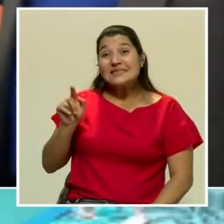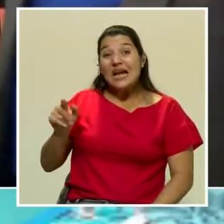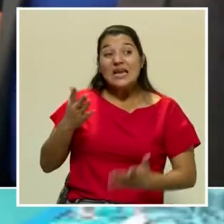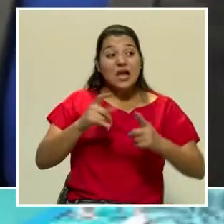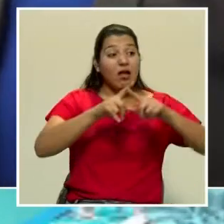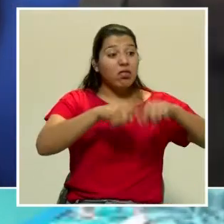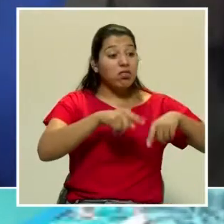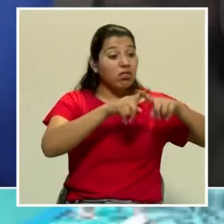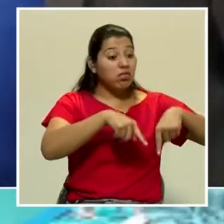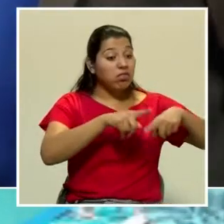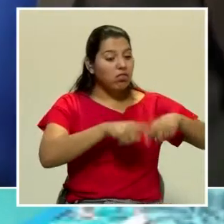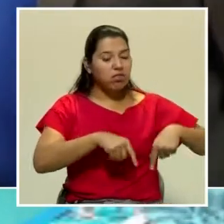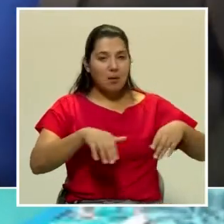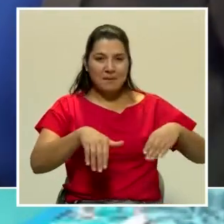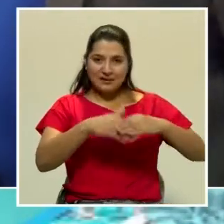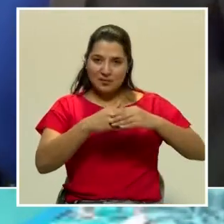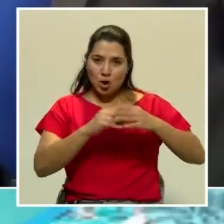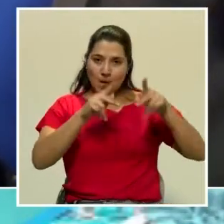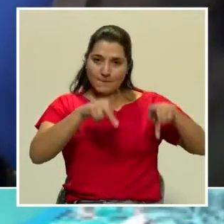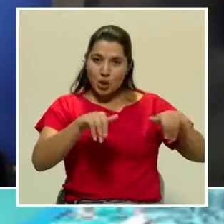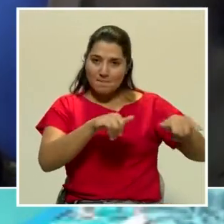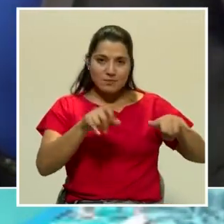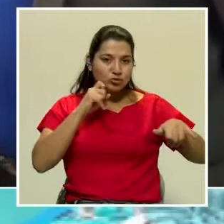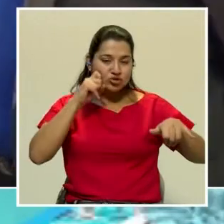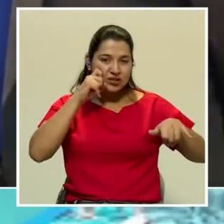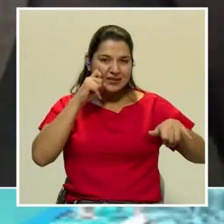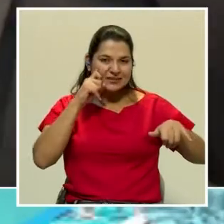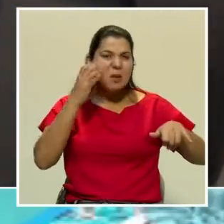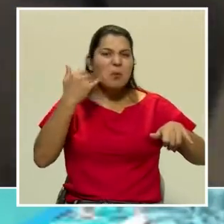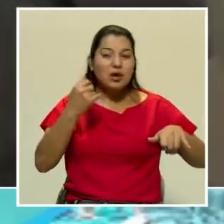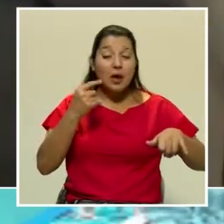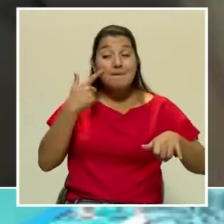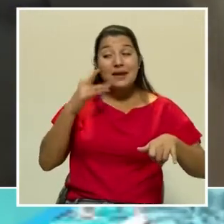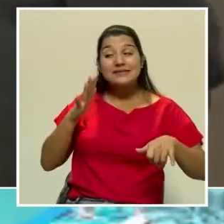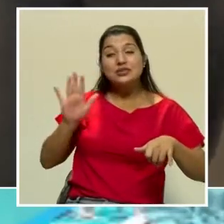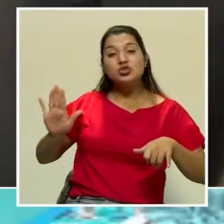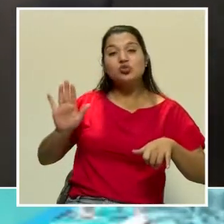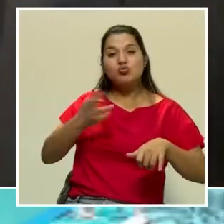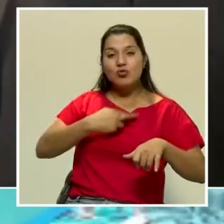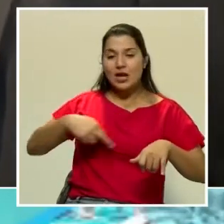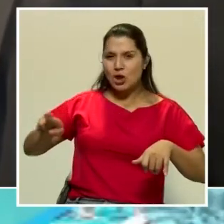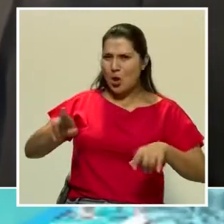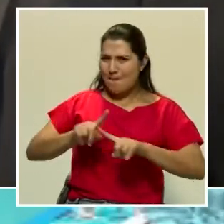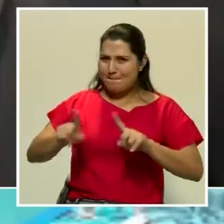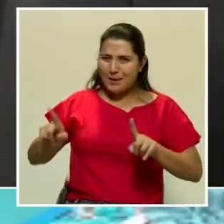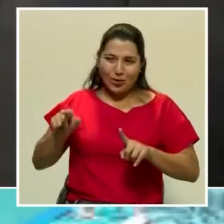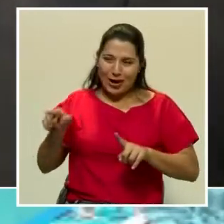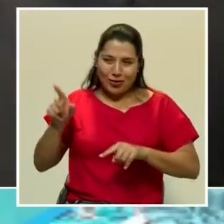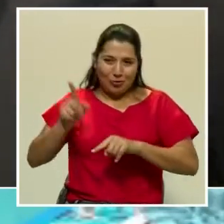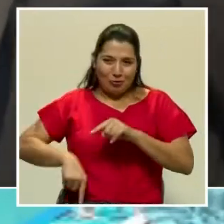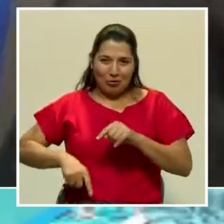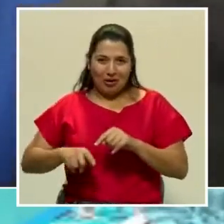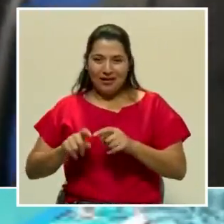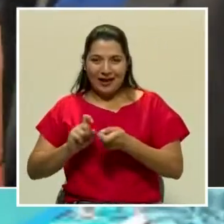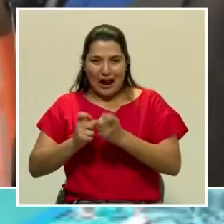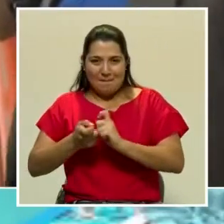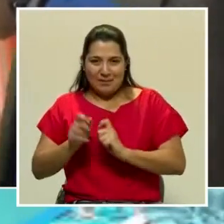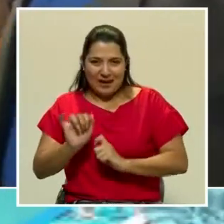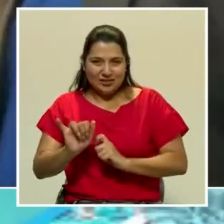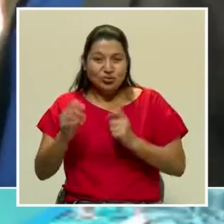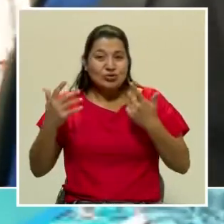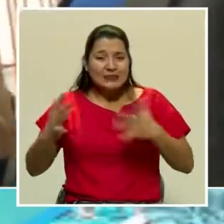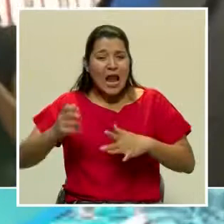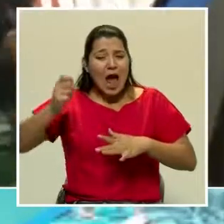pero eso no puede oponerse a los derechos humanos. Los derechos humanos ya lo definió la Corte Interamericana de Derechos